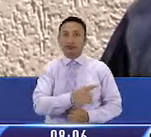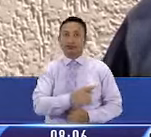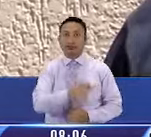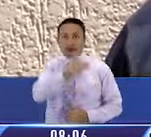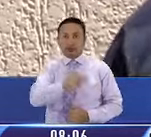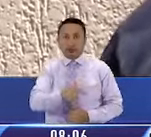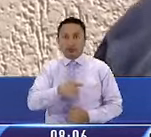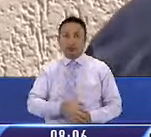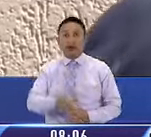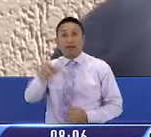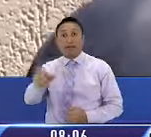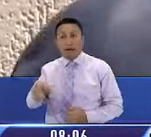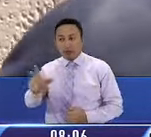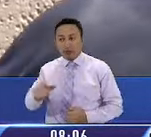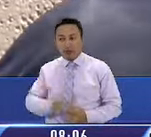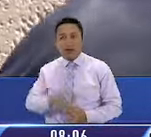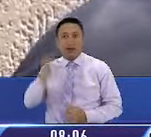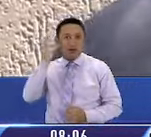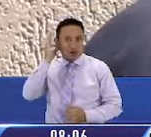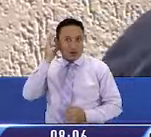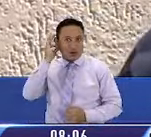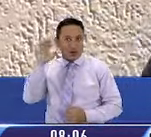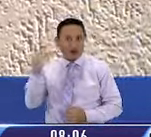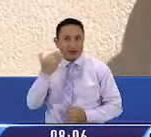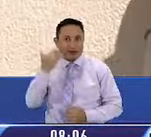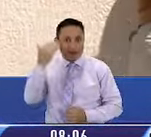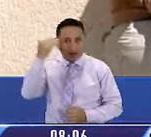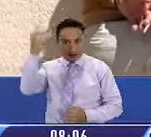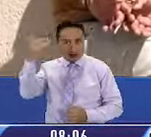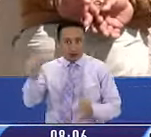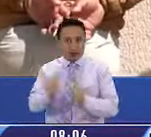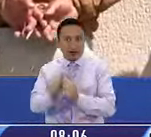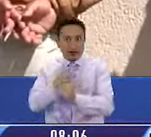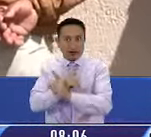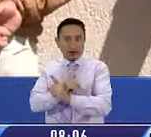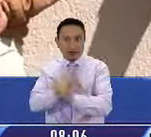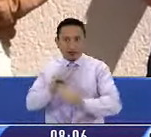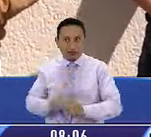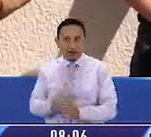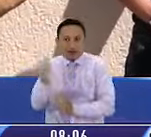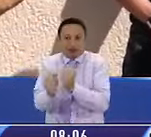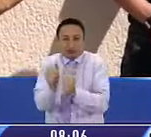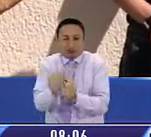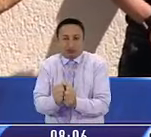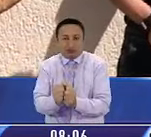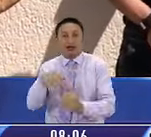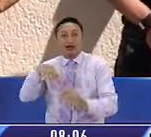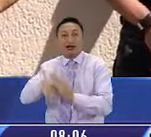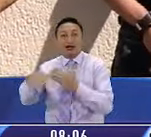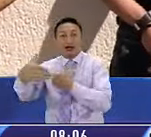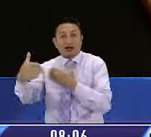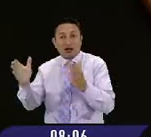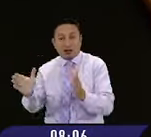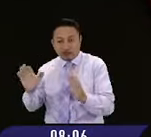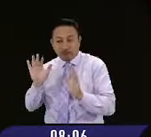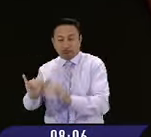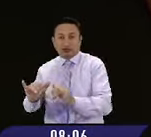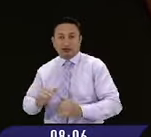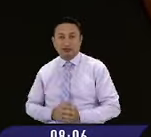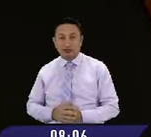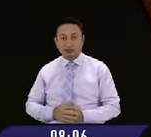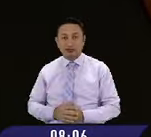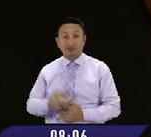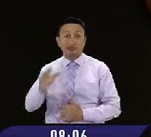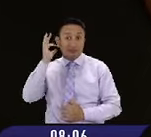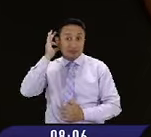delincuentes que una de sus víctimas sea adulta mayor y con una discapacidad. Y maniatándolas, las metieron en uno de los dormitorios. Le bajaron a la